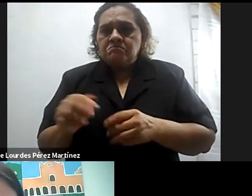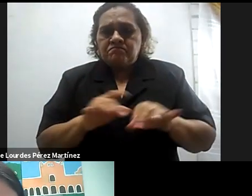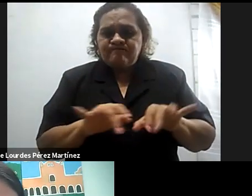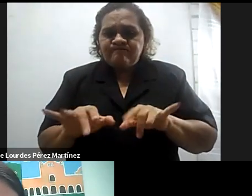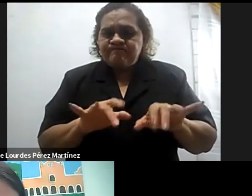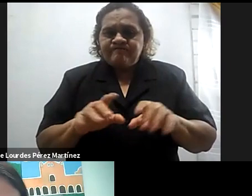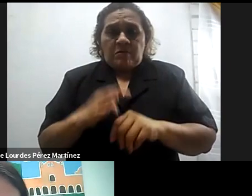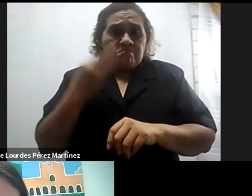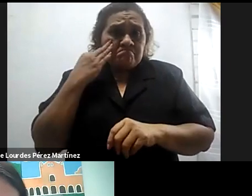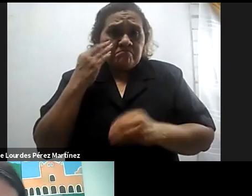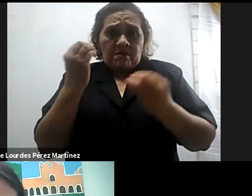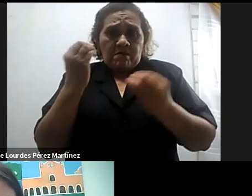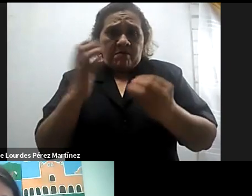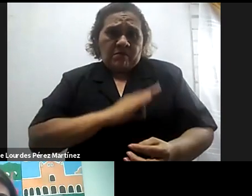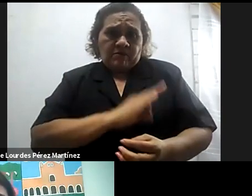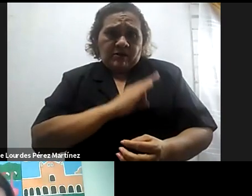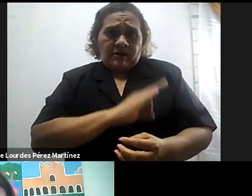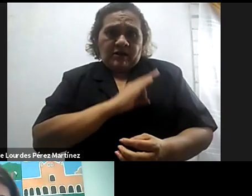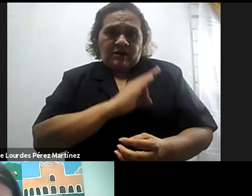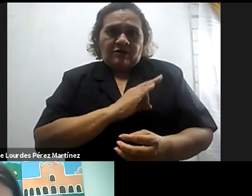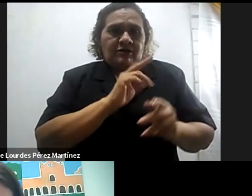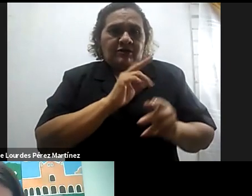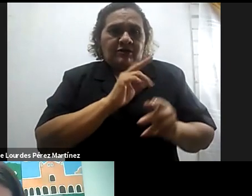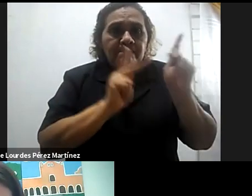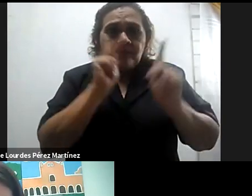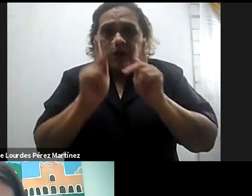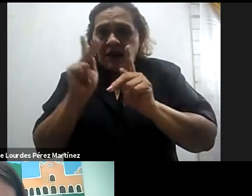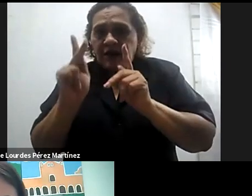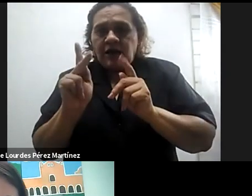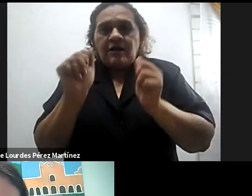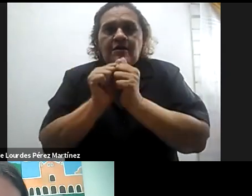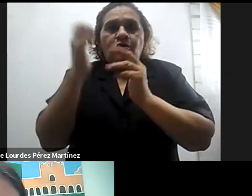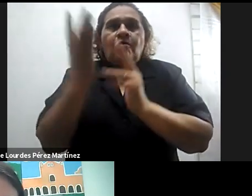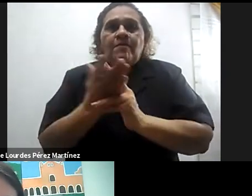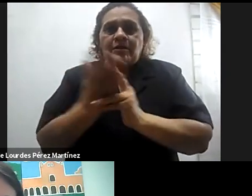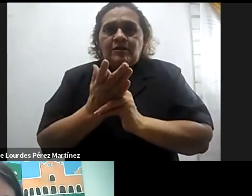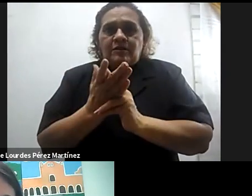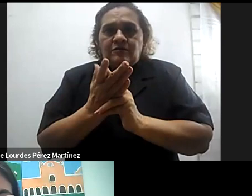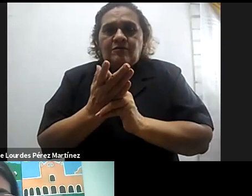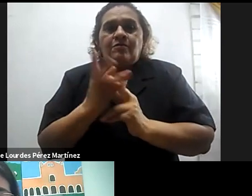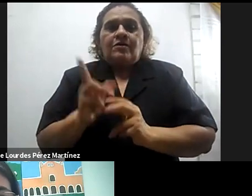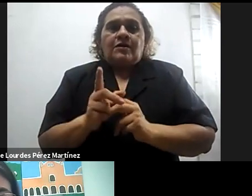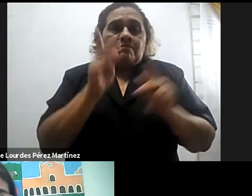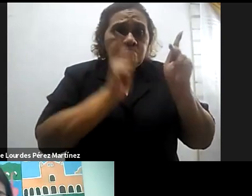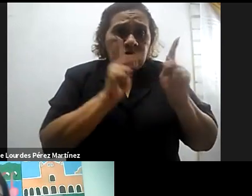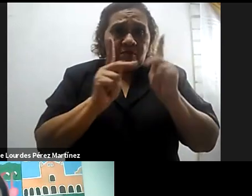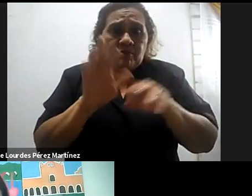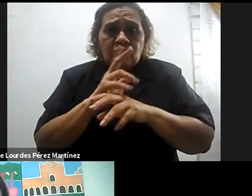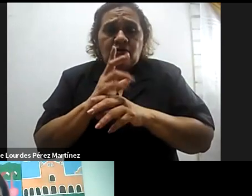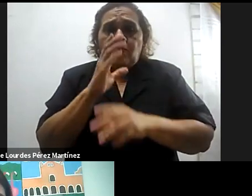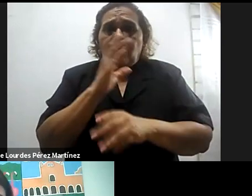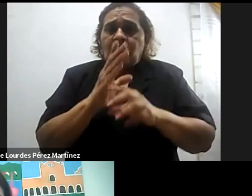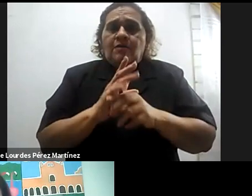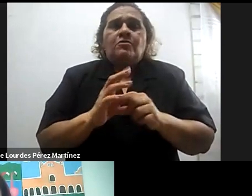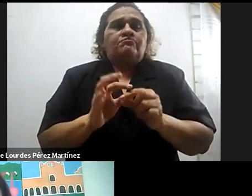muchas felicitaciones por la plática, Gracias. ¿no? Se ha compartido mucho la plática, precisamente porque lo que estás dando son cosas muy